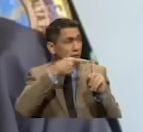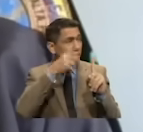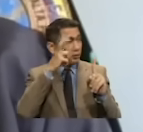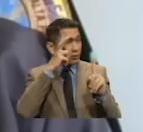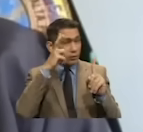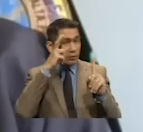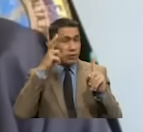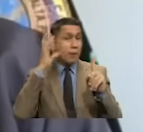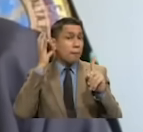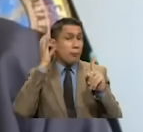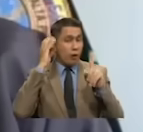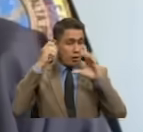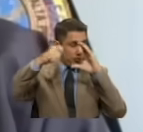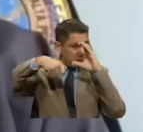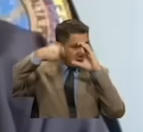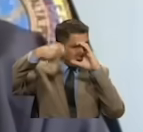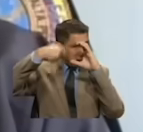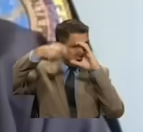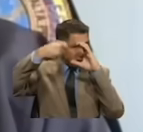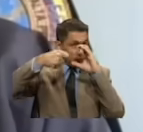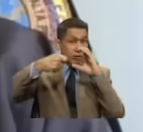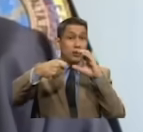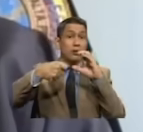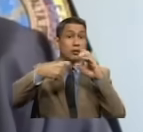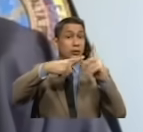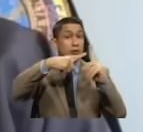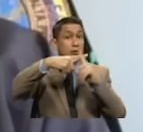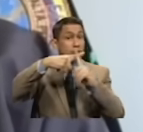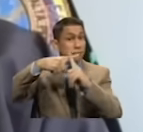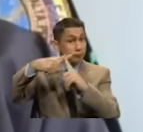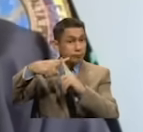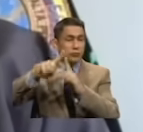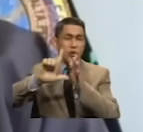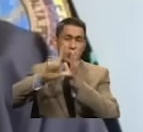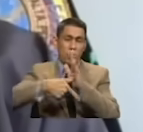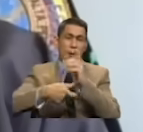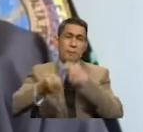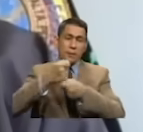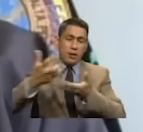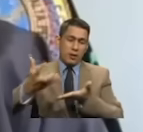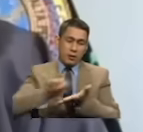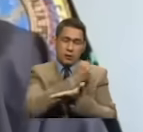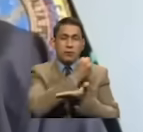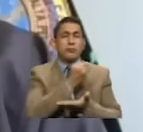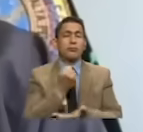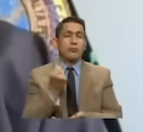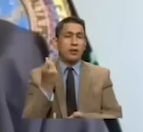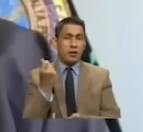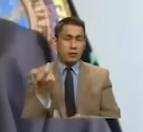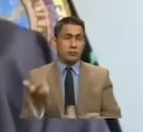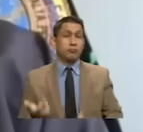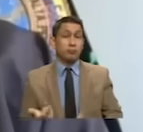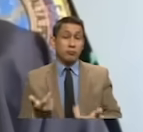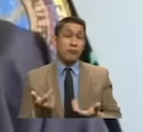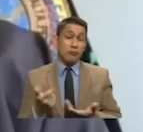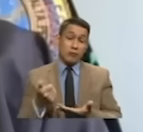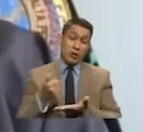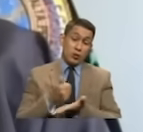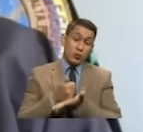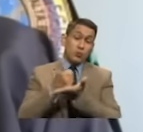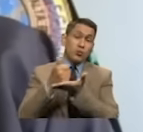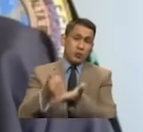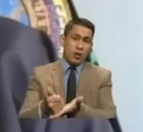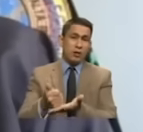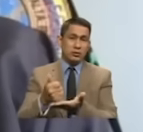filmar y realizar actividades ilícitas en contra de las sobrinas y el sobrino, tocando sus